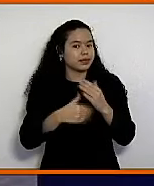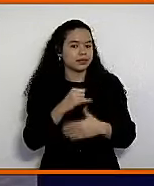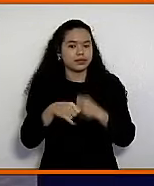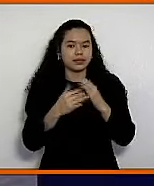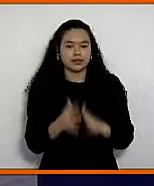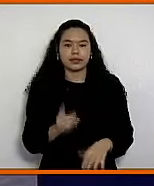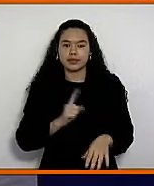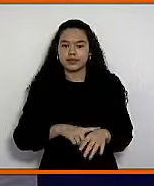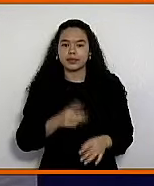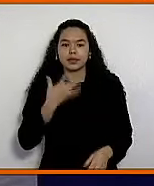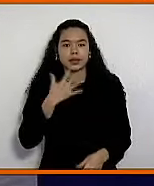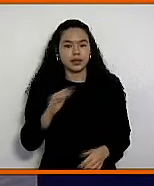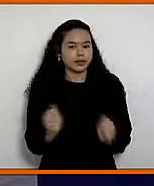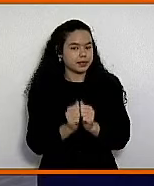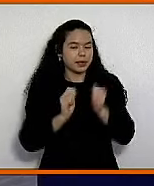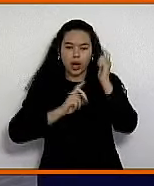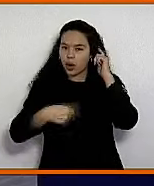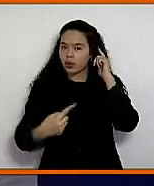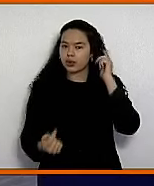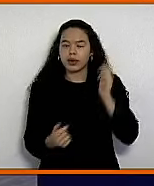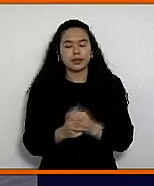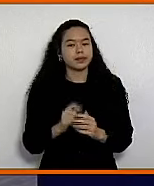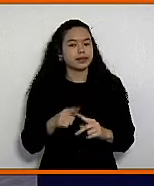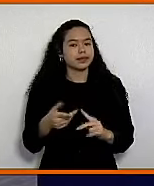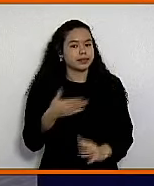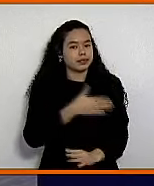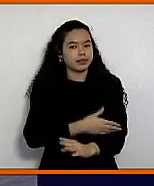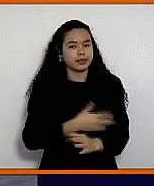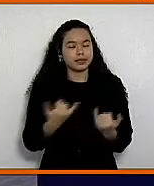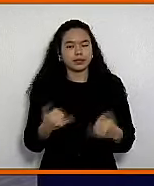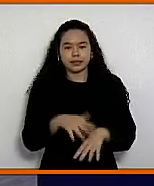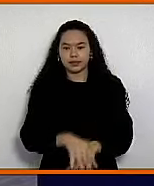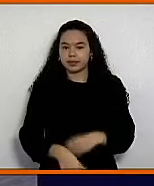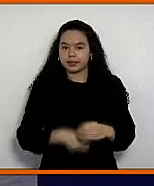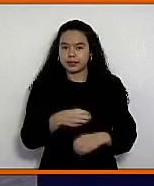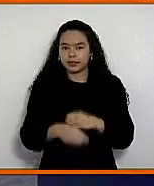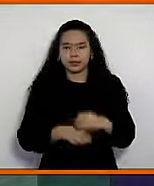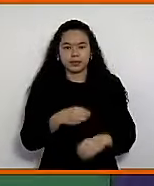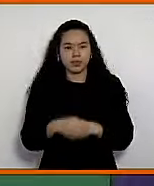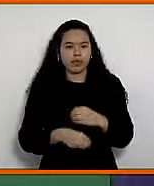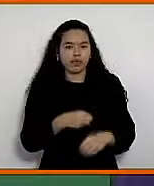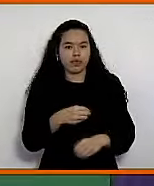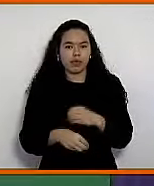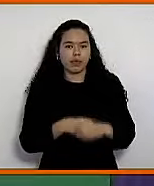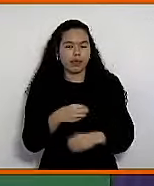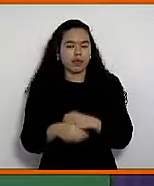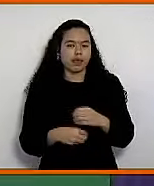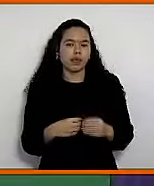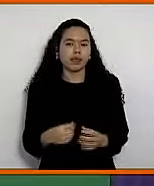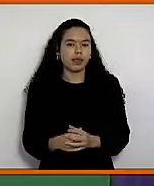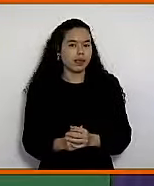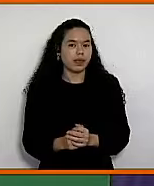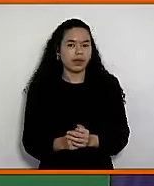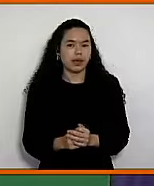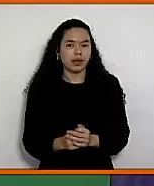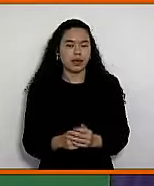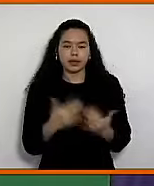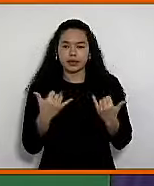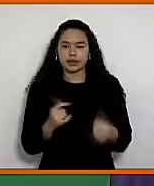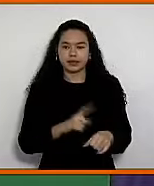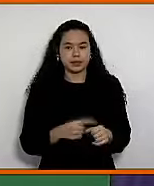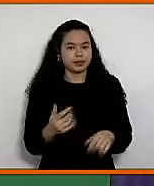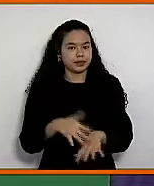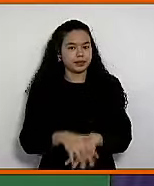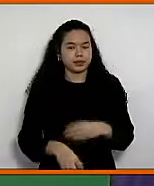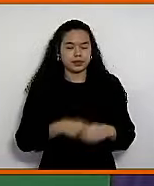jugadores, de darte la suerte junto a Diaria. Pero antes debemos incorporar nuestras esferas al juego. Ahora que